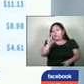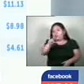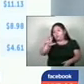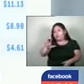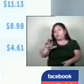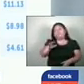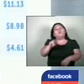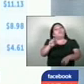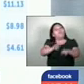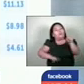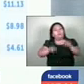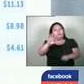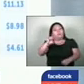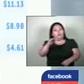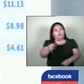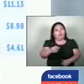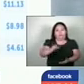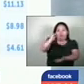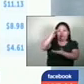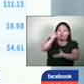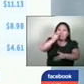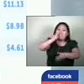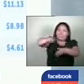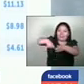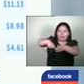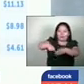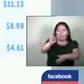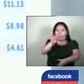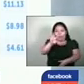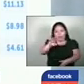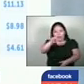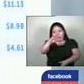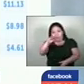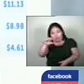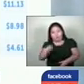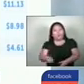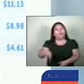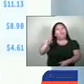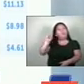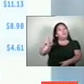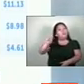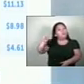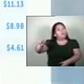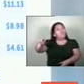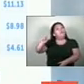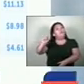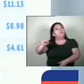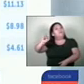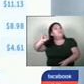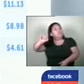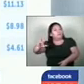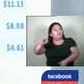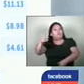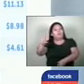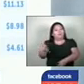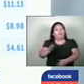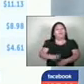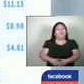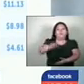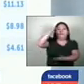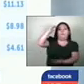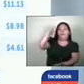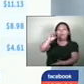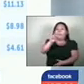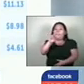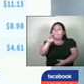con 50 centavos. El de 25 libras, 11 dólares con 13 centavos. El de 20 libras será